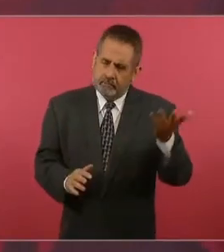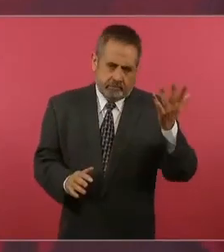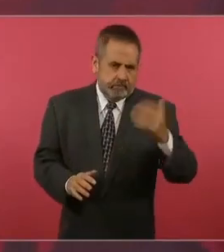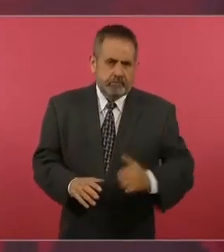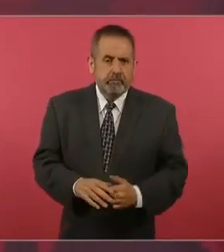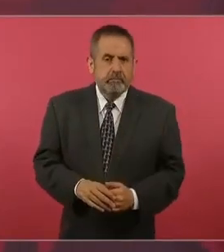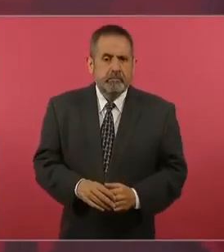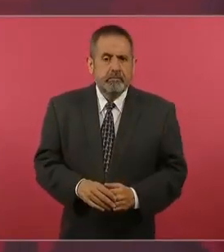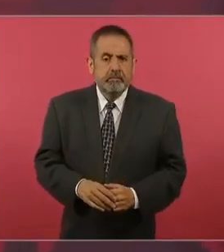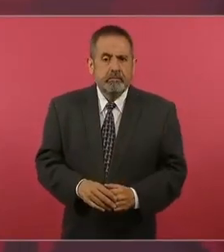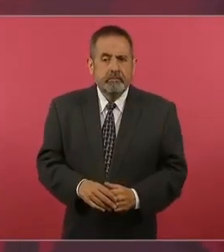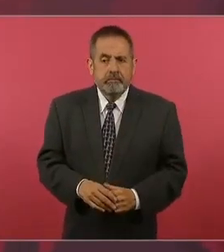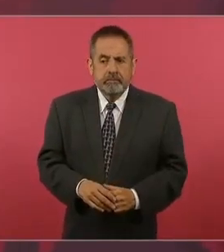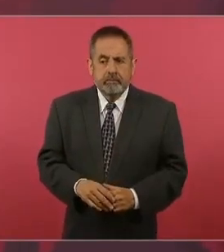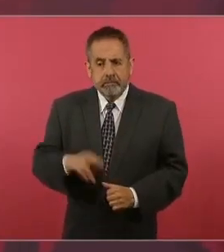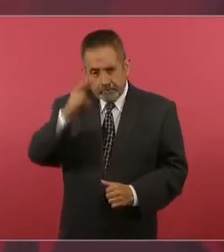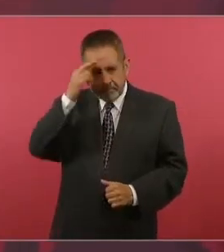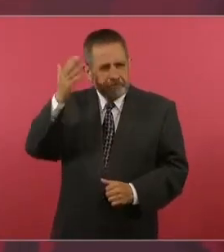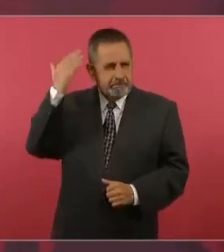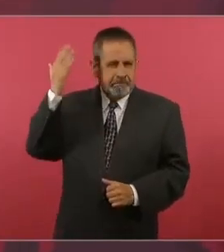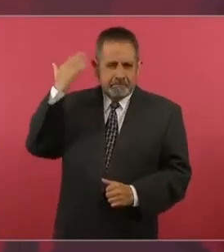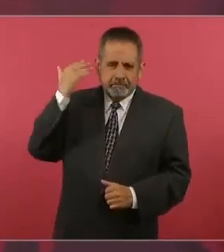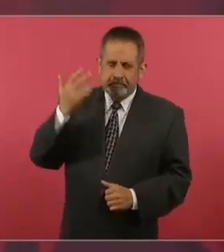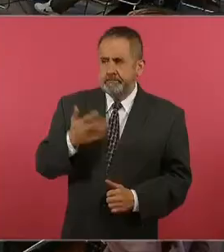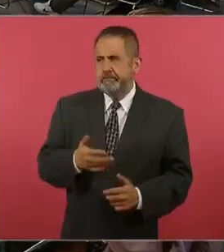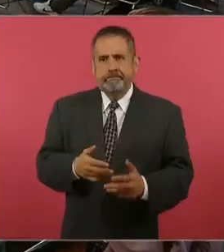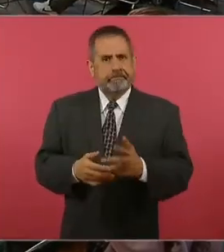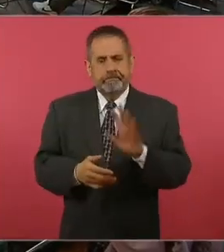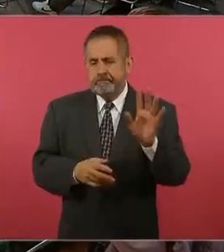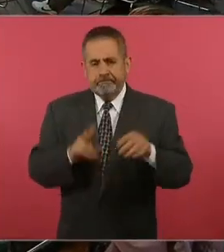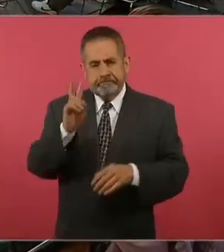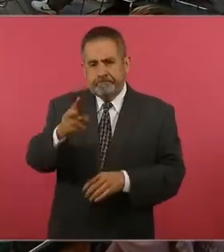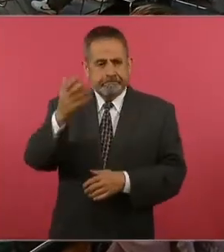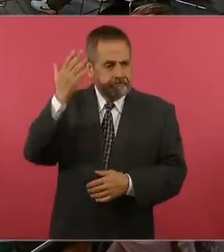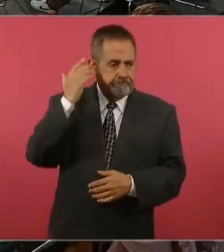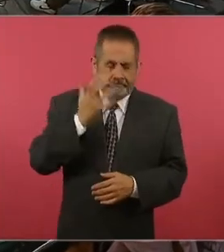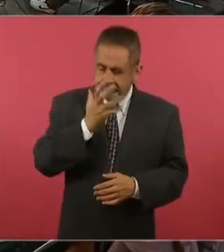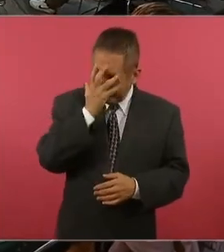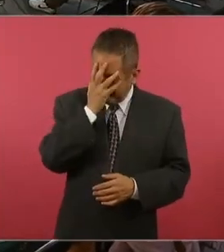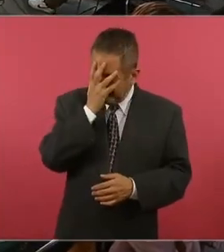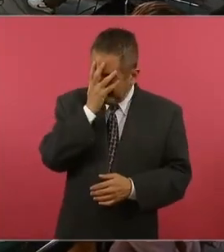antes era una cosa vergonzosa,